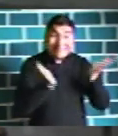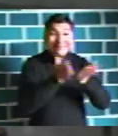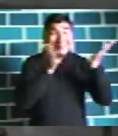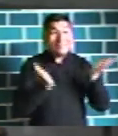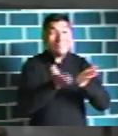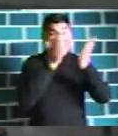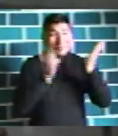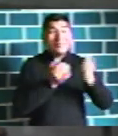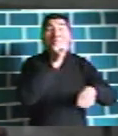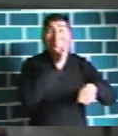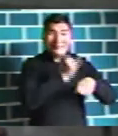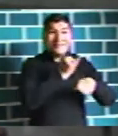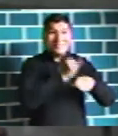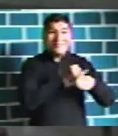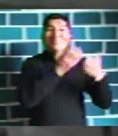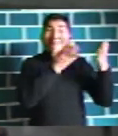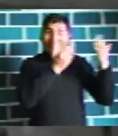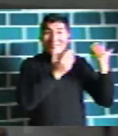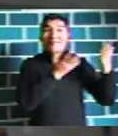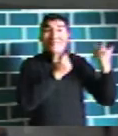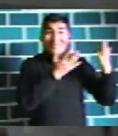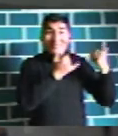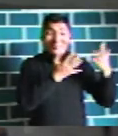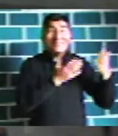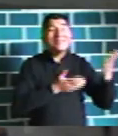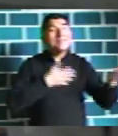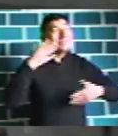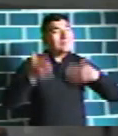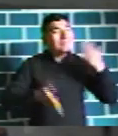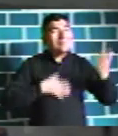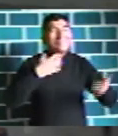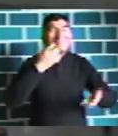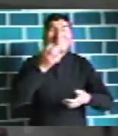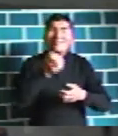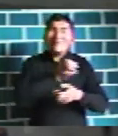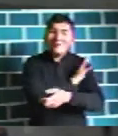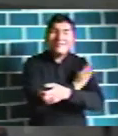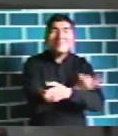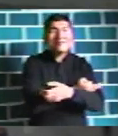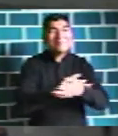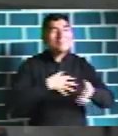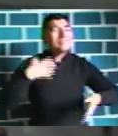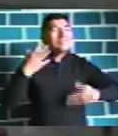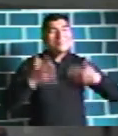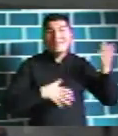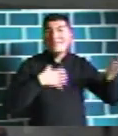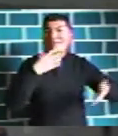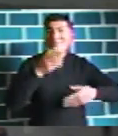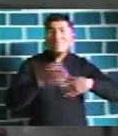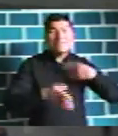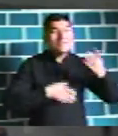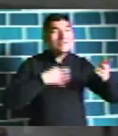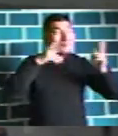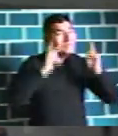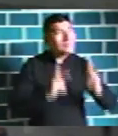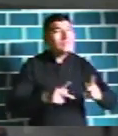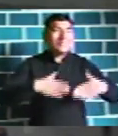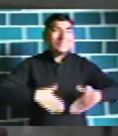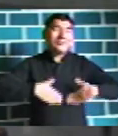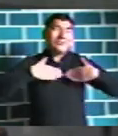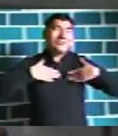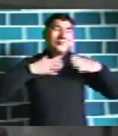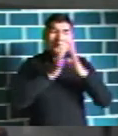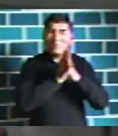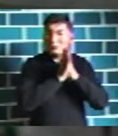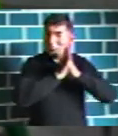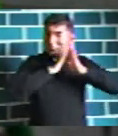alegría es la iglesia de la esperanza es la alegría de la pasión es la alegría de los que vivimos intensamente